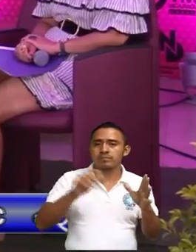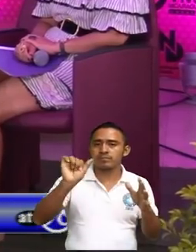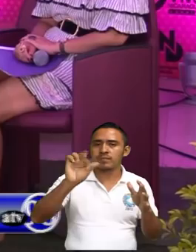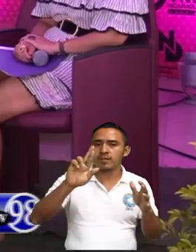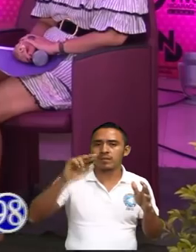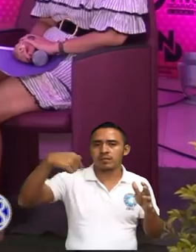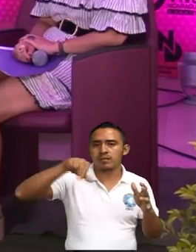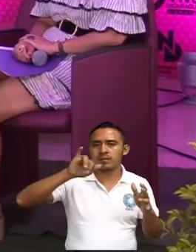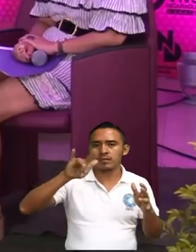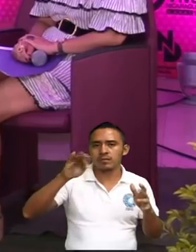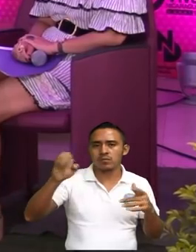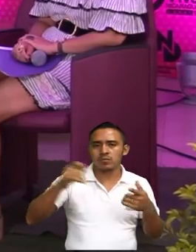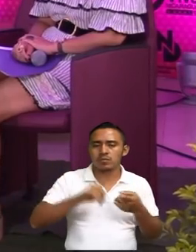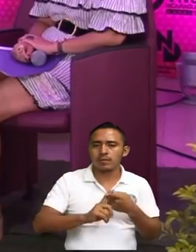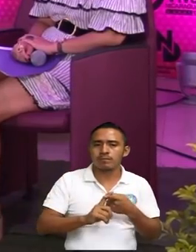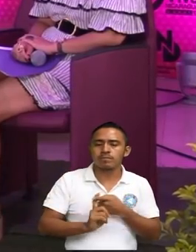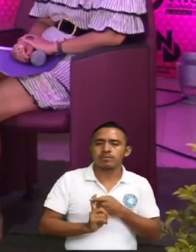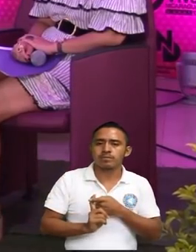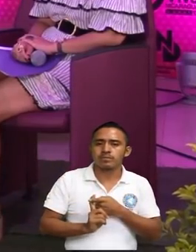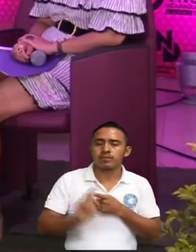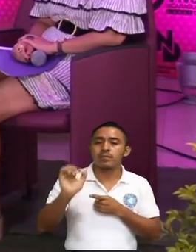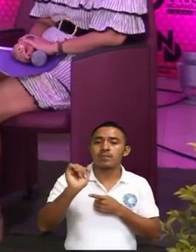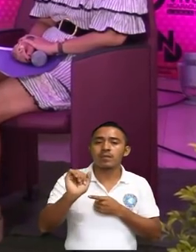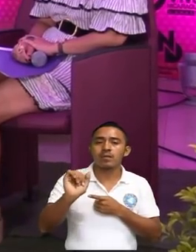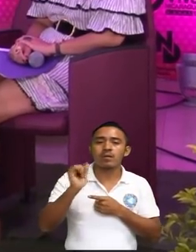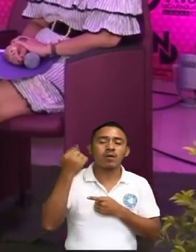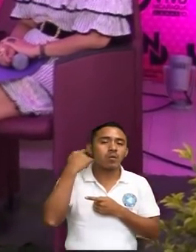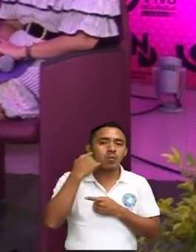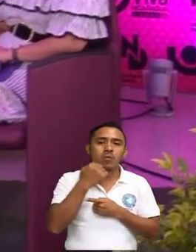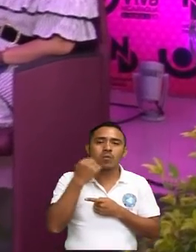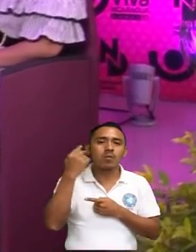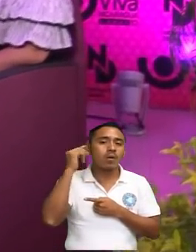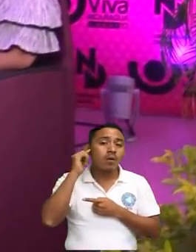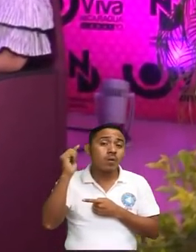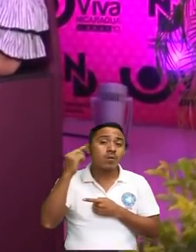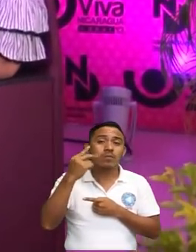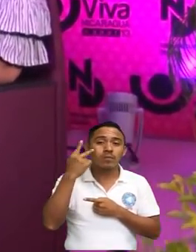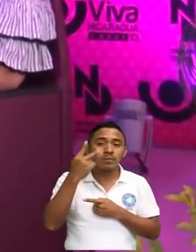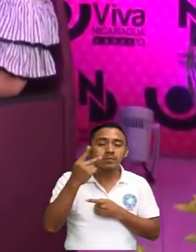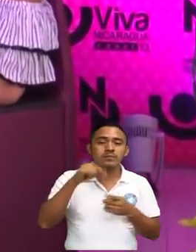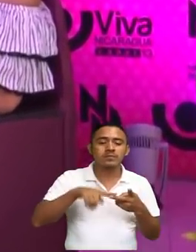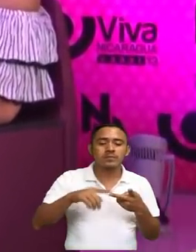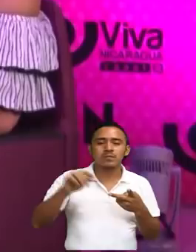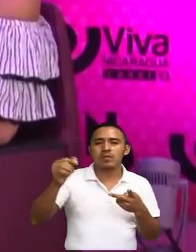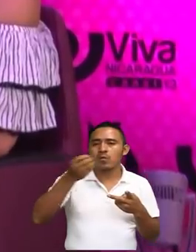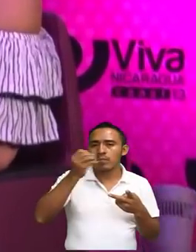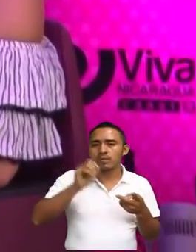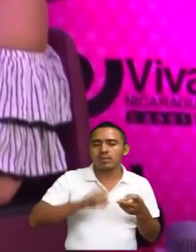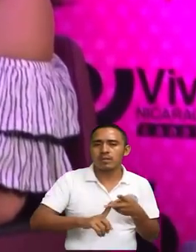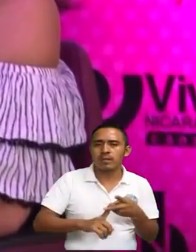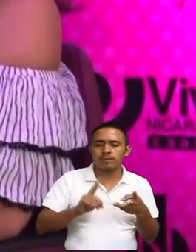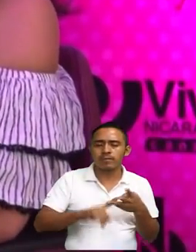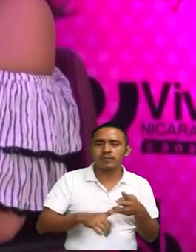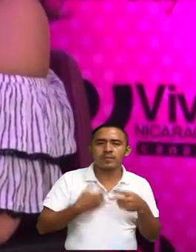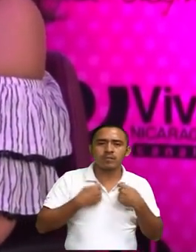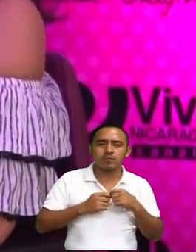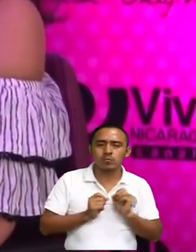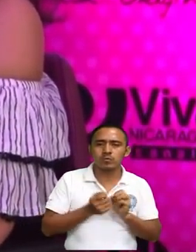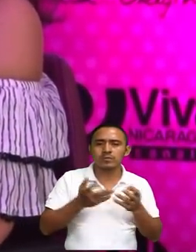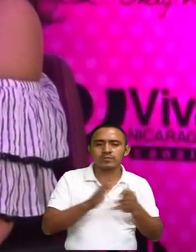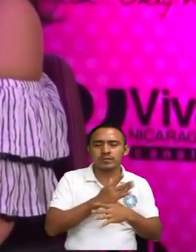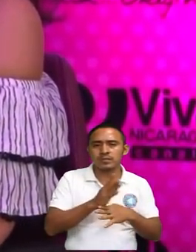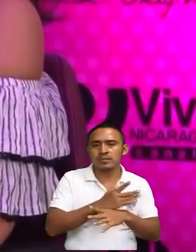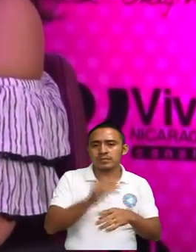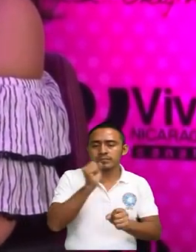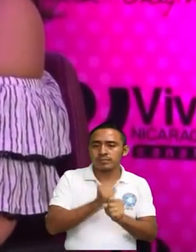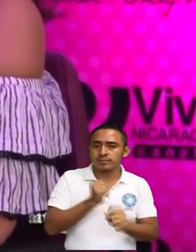arquitectura, también tenemos audiovisuales, tenemos gastronomía, joyería y tenemos cosméticos. Así que todos aquellos que